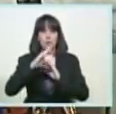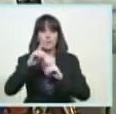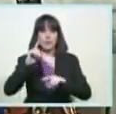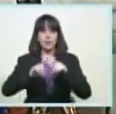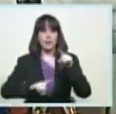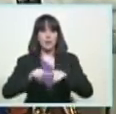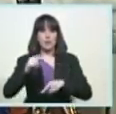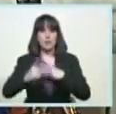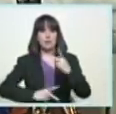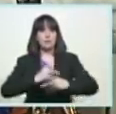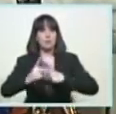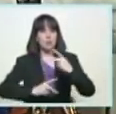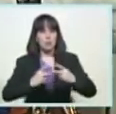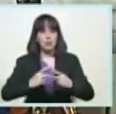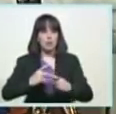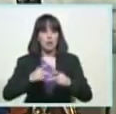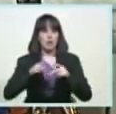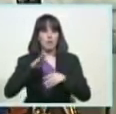futuro